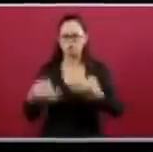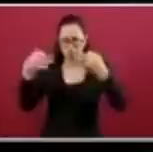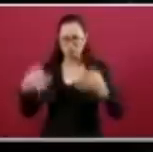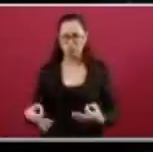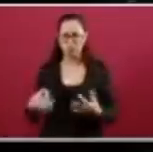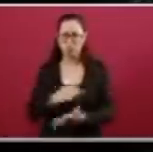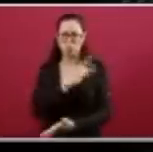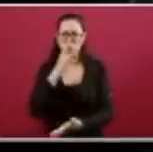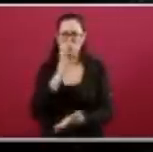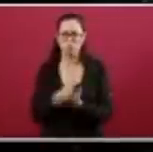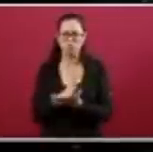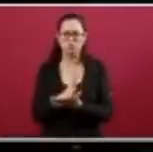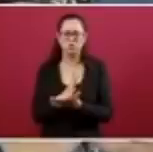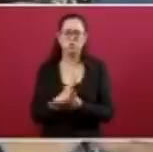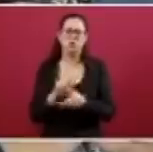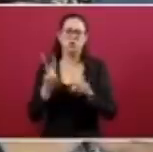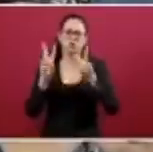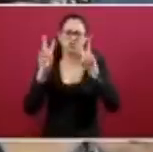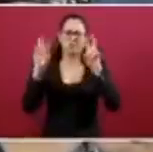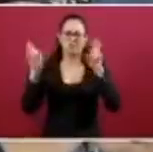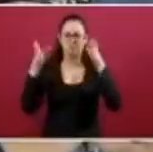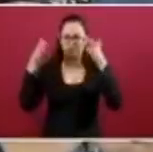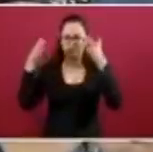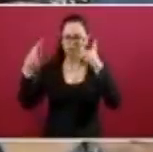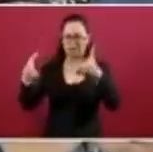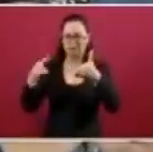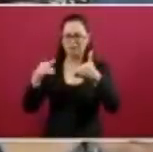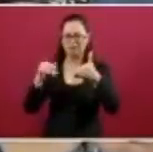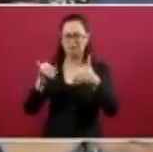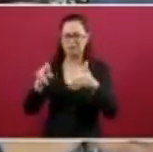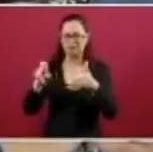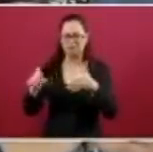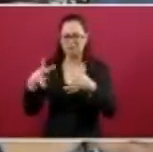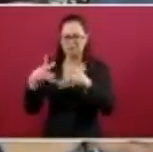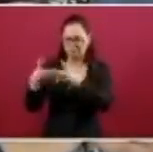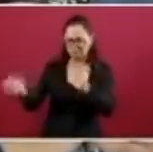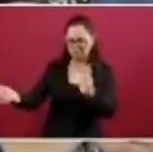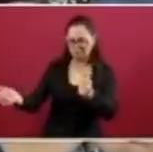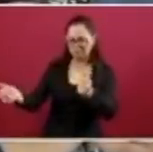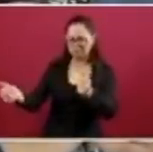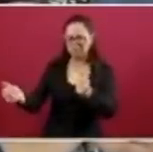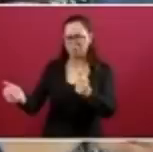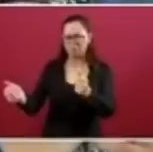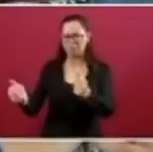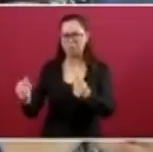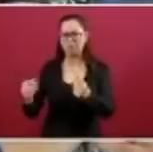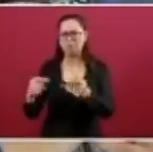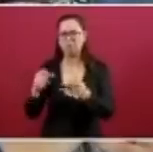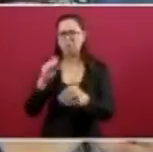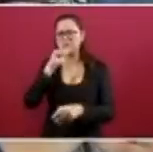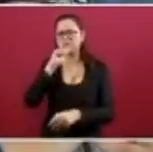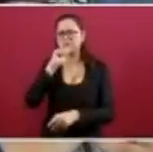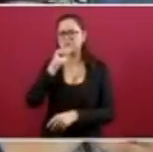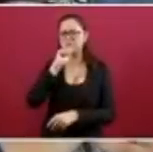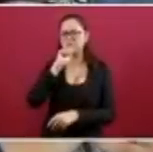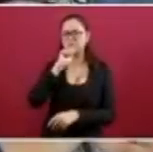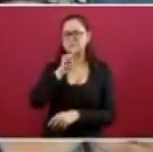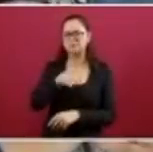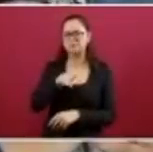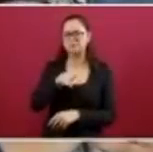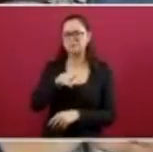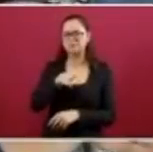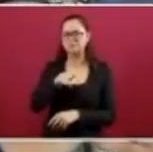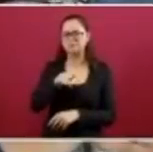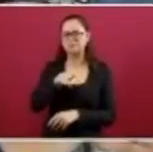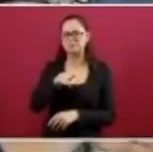enfoque en la desaparición del INE? Y también saber, usted había dicho que va a llevar